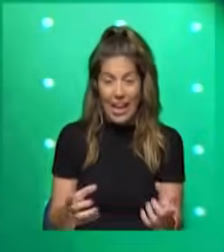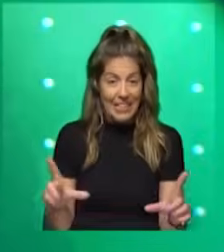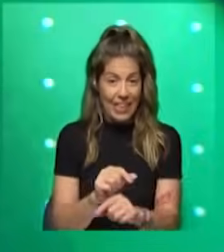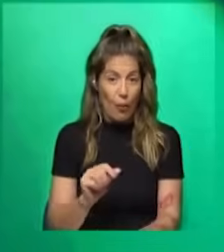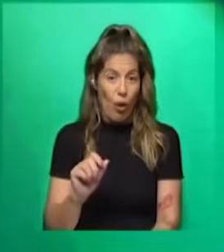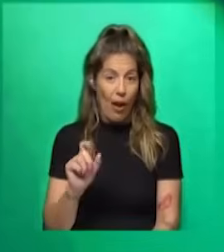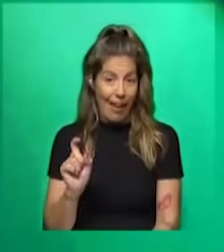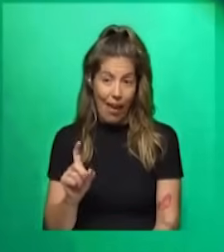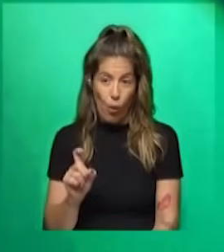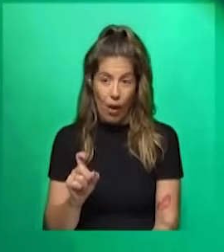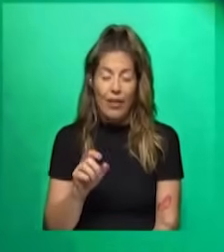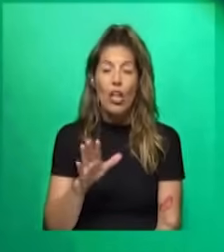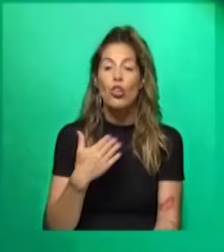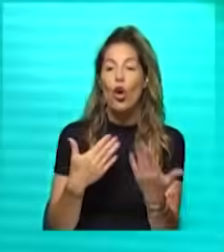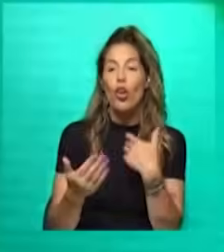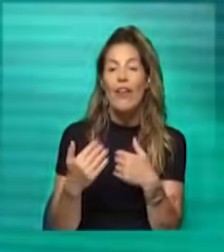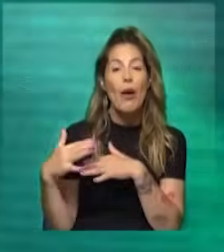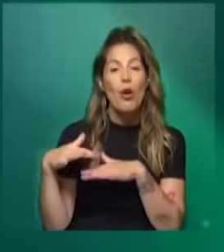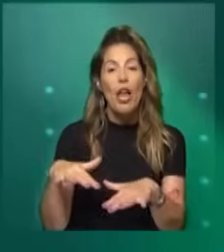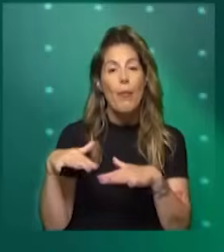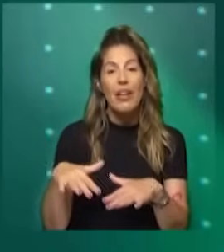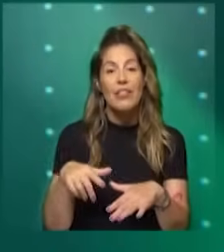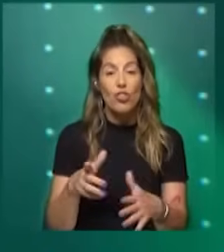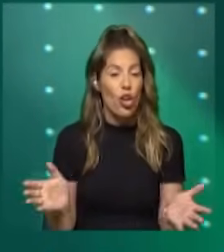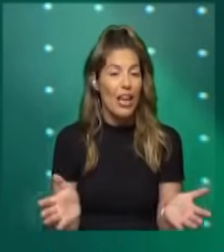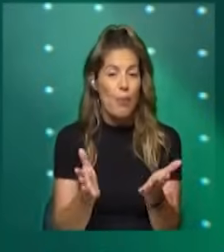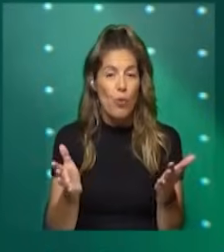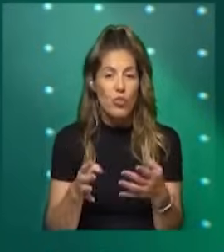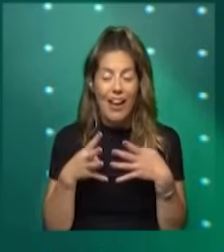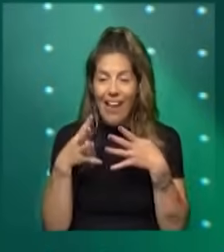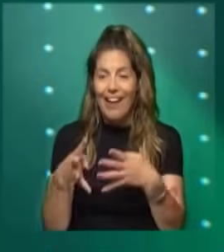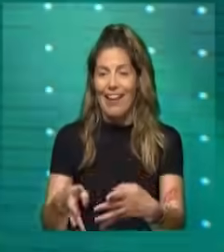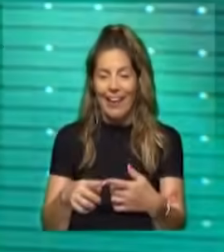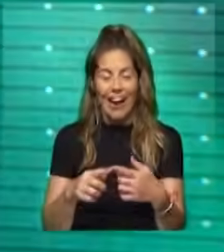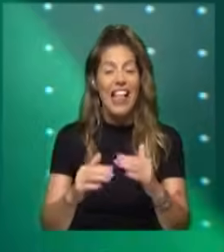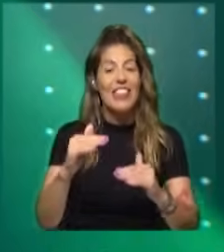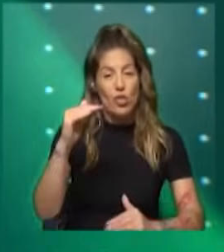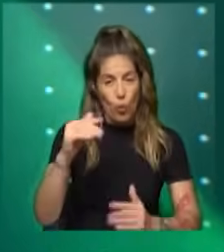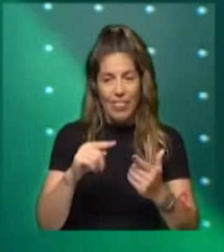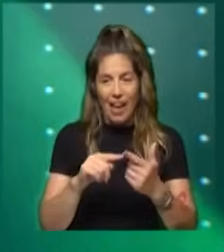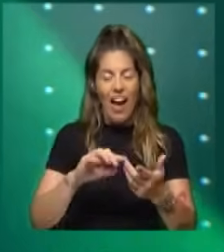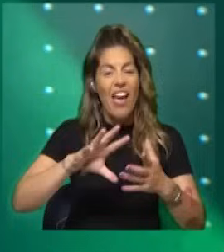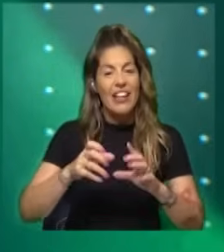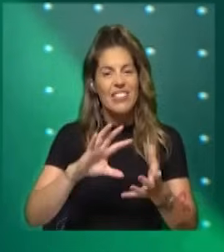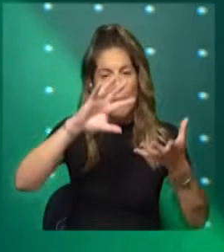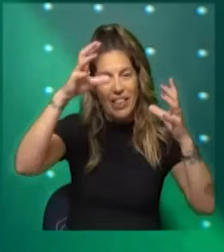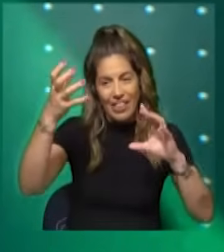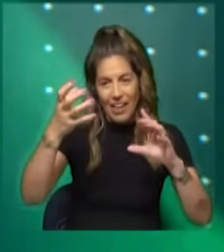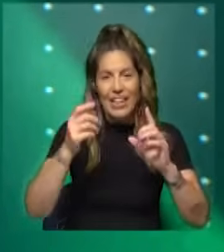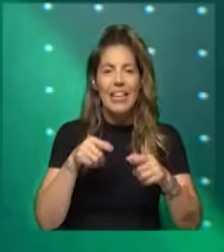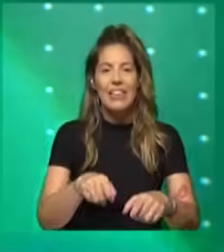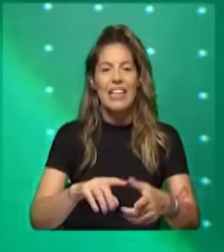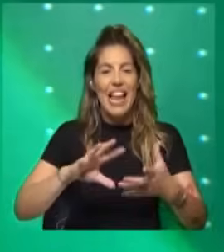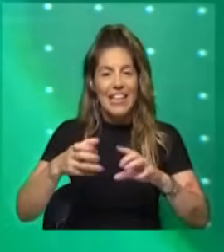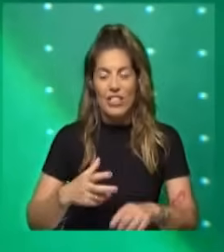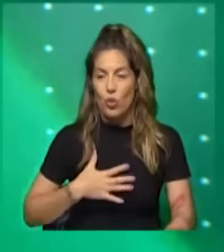todos ellos, por ejemplo, ya que hablábamos de la migración, son los que la impulsan, ¿no? La guerra, la desigualdad, las crisis ambientales y entonces la